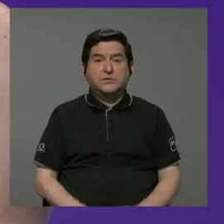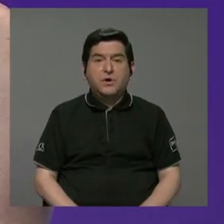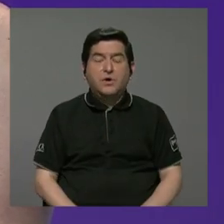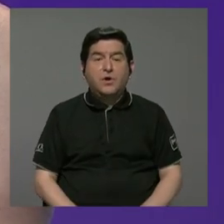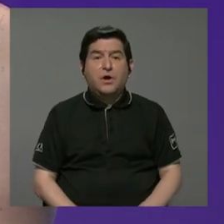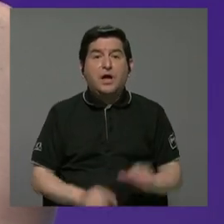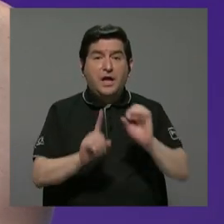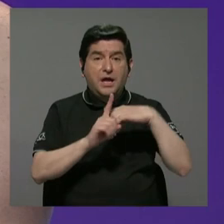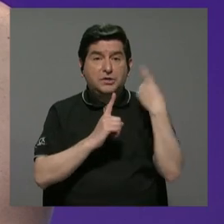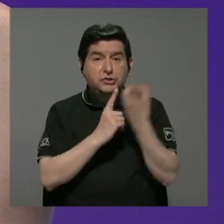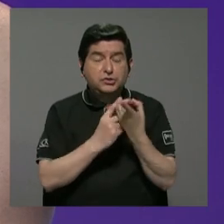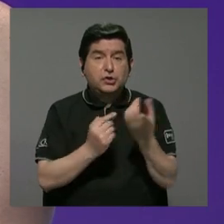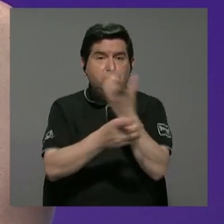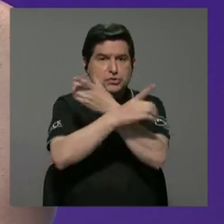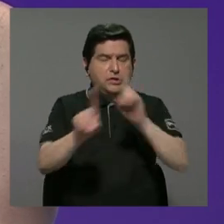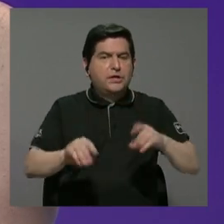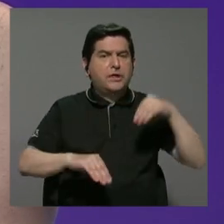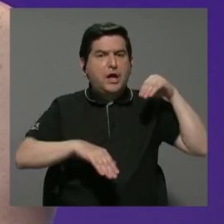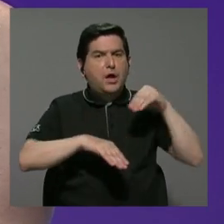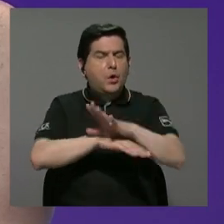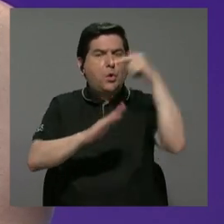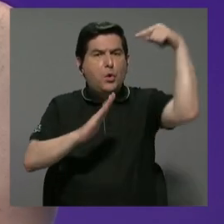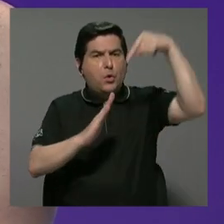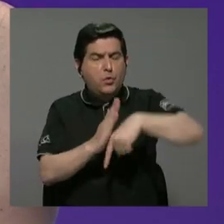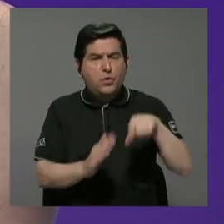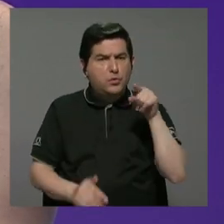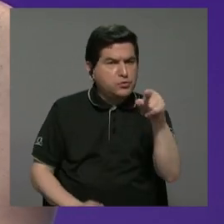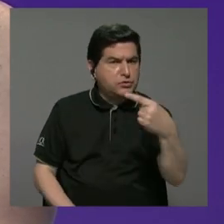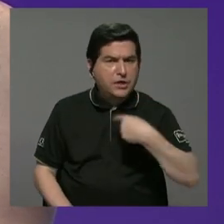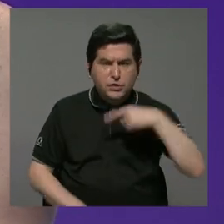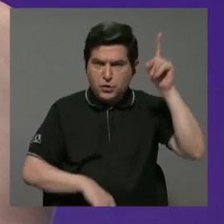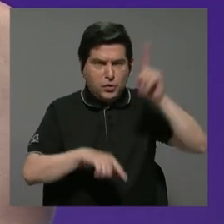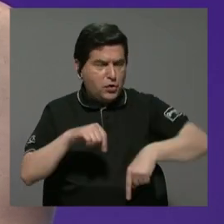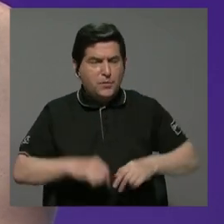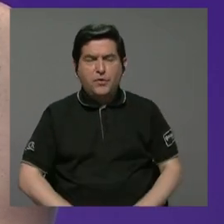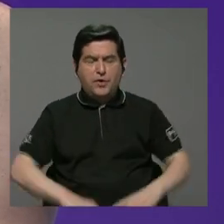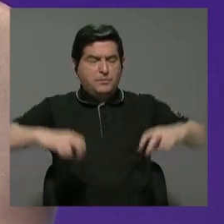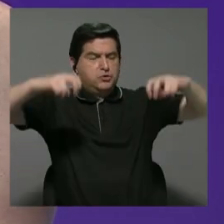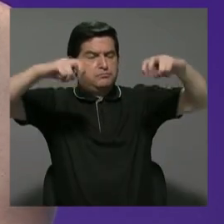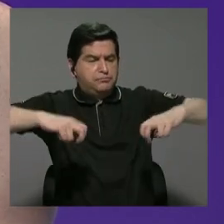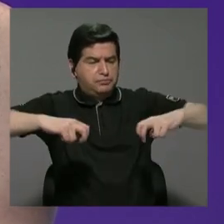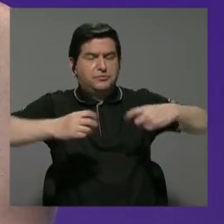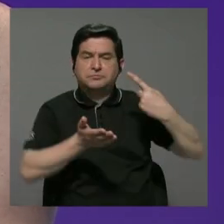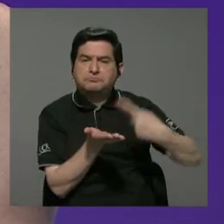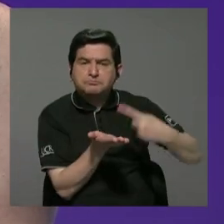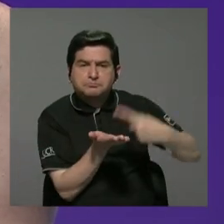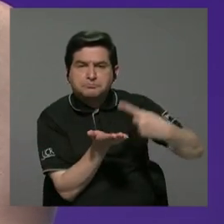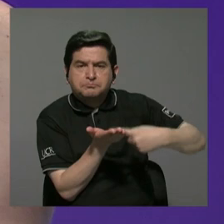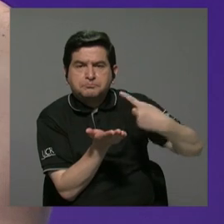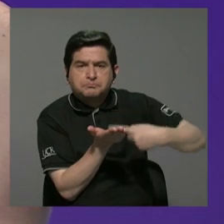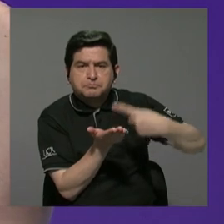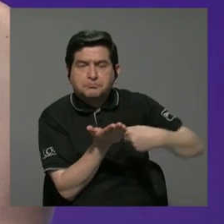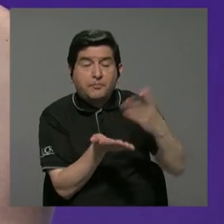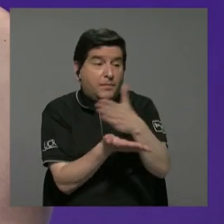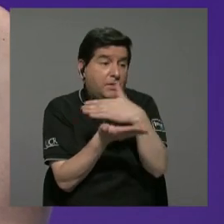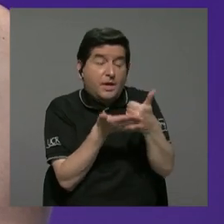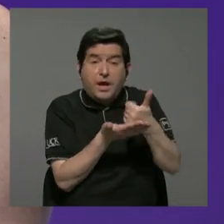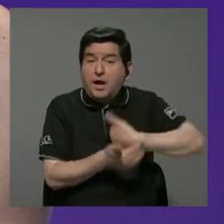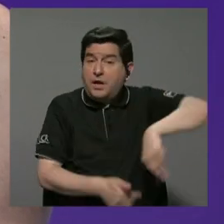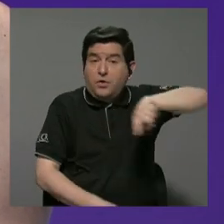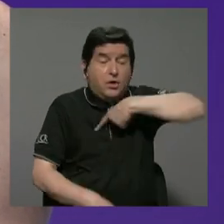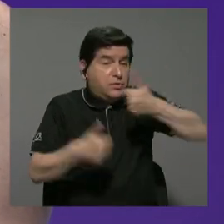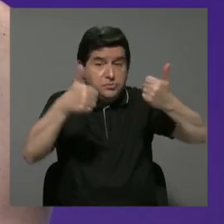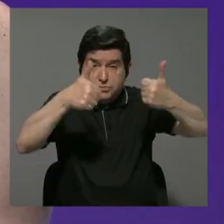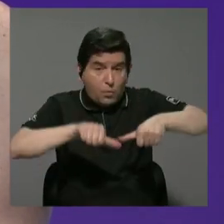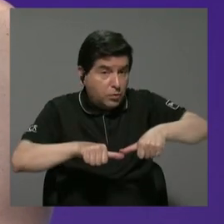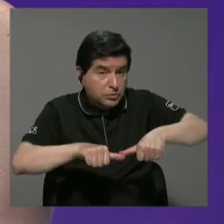tiene consecuencias muy profundas. Cuando vos y yo no nos podemos sentar en una mesa a discutir sobre algo que no estamos de